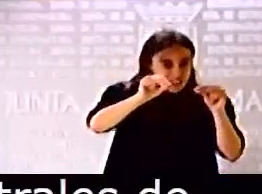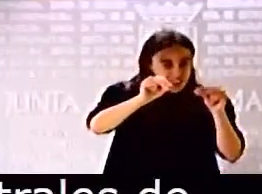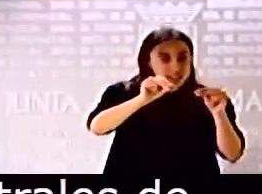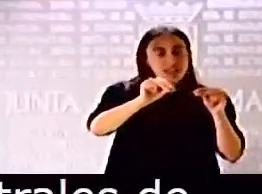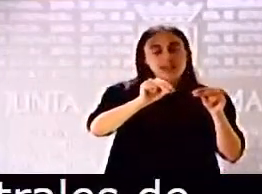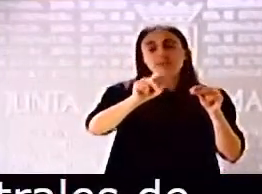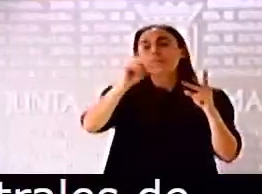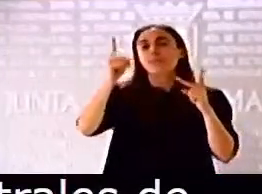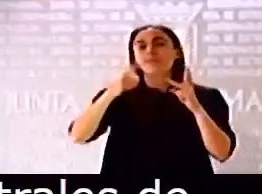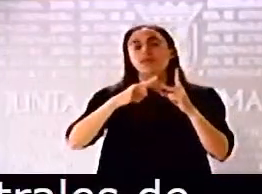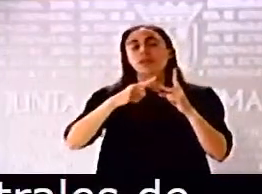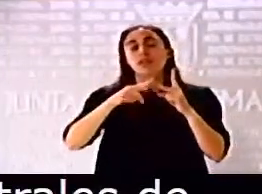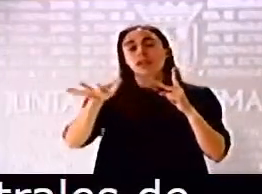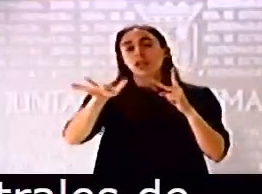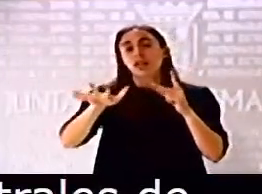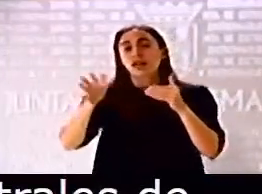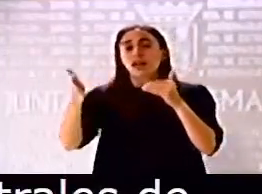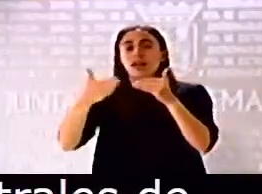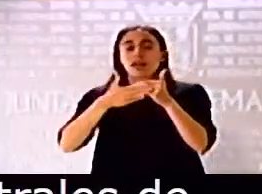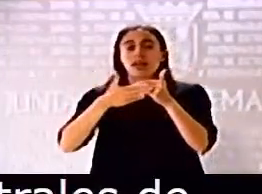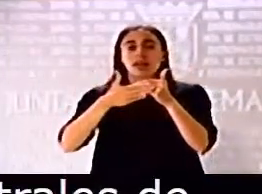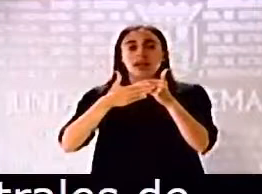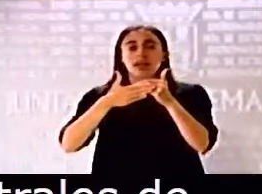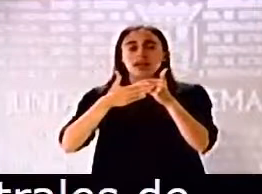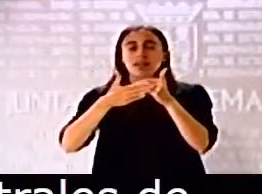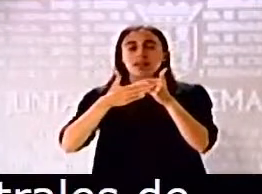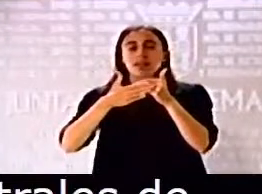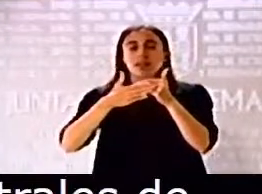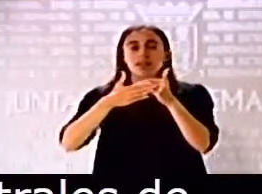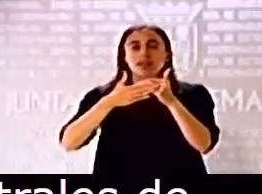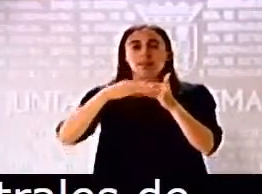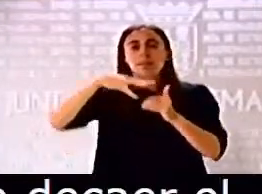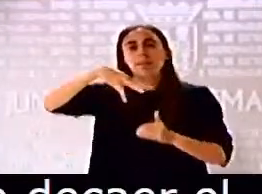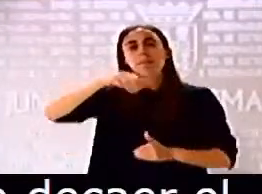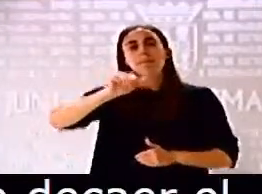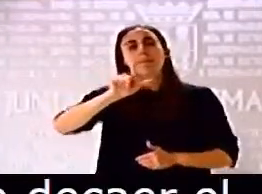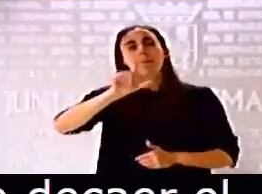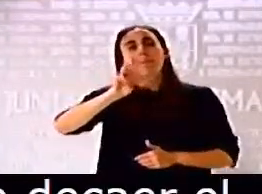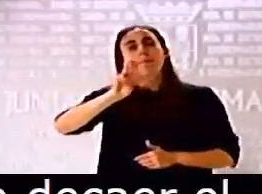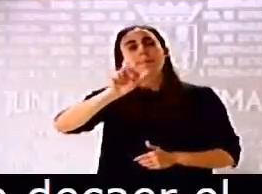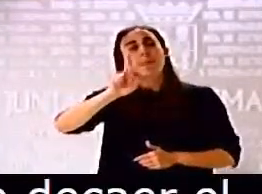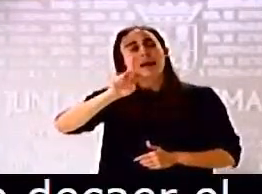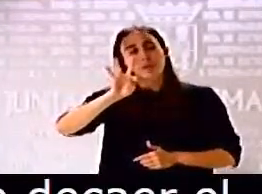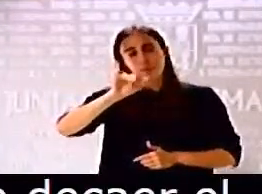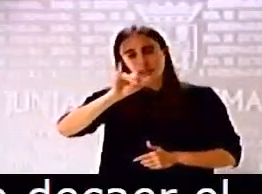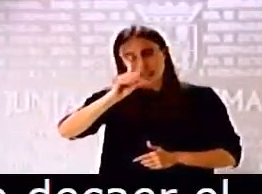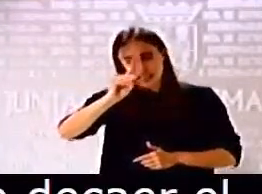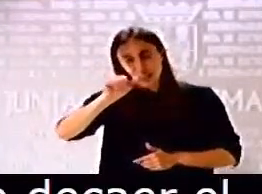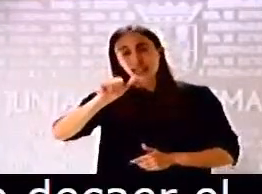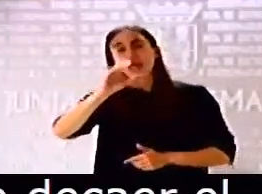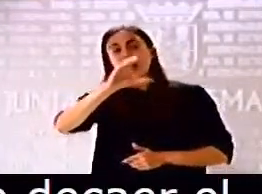hemos hecho decaer el cierre perimetral de Malpartida de Cáceres, de Salvaleón,